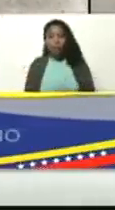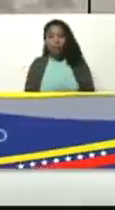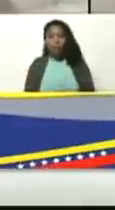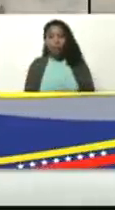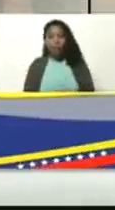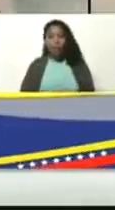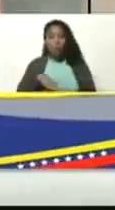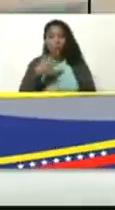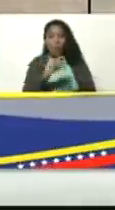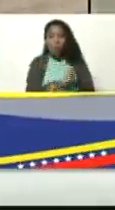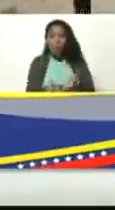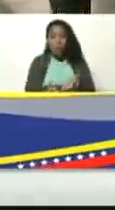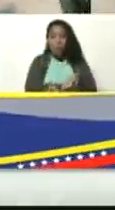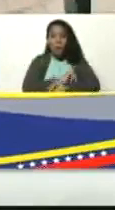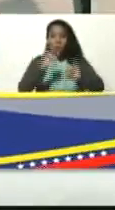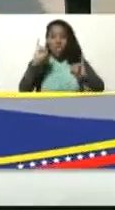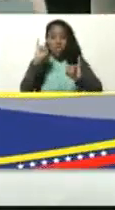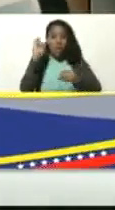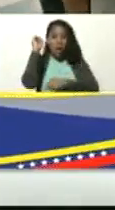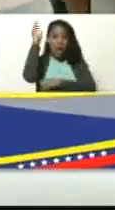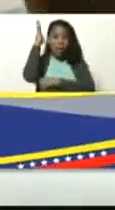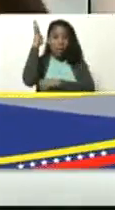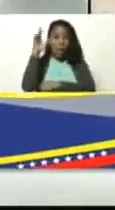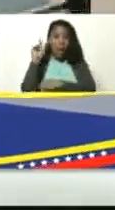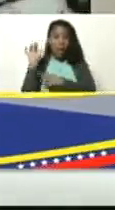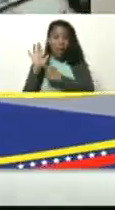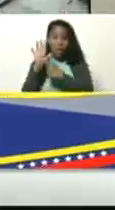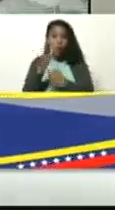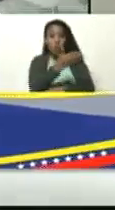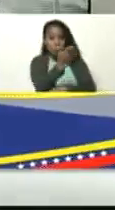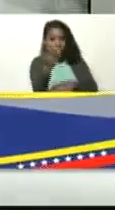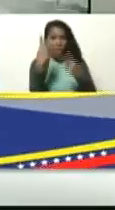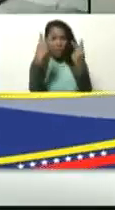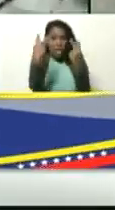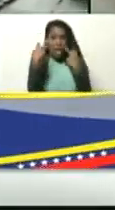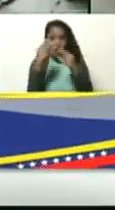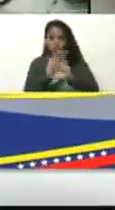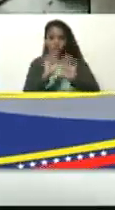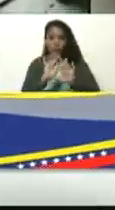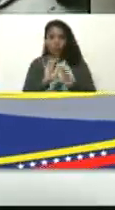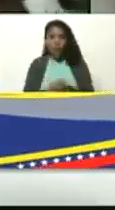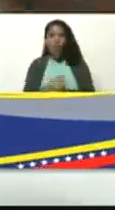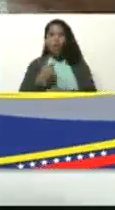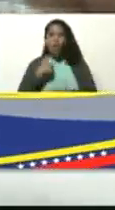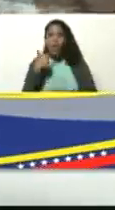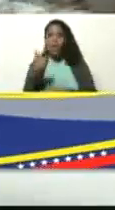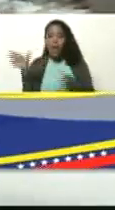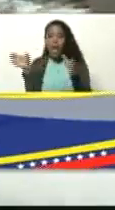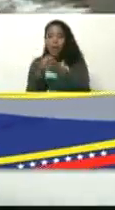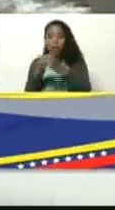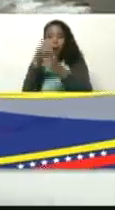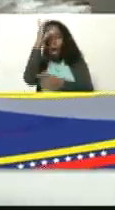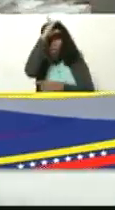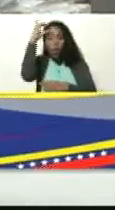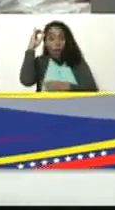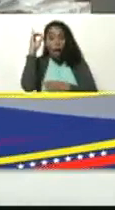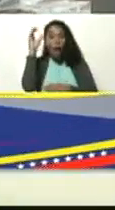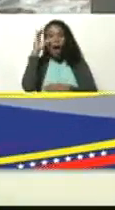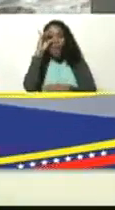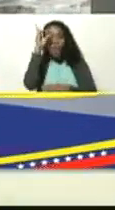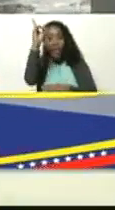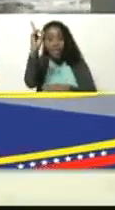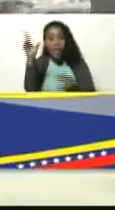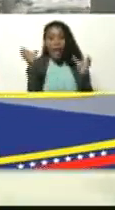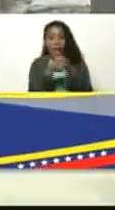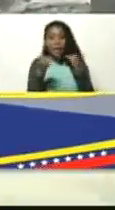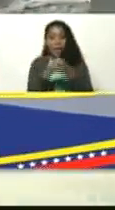Cuando terminamos esa asamblea, que fue transmitida, ustedes la vieron, yo le dije al equipo, le dije a Diosdado, a Delcy, a todo el